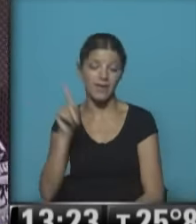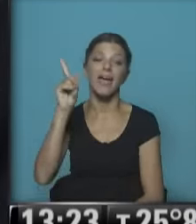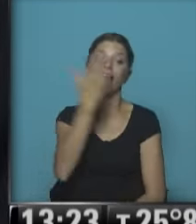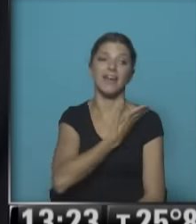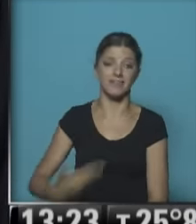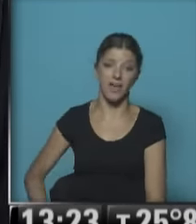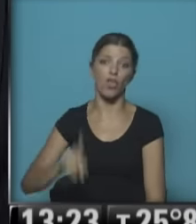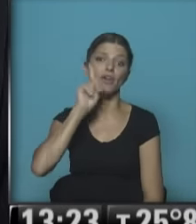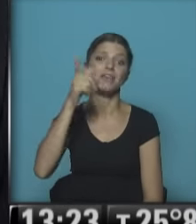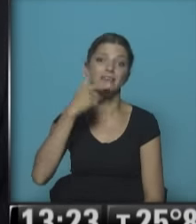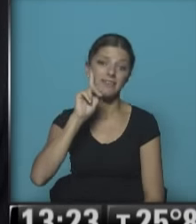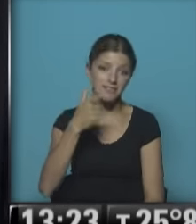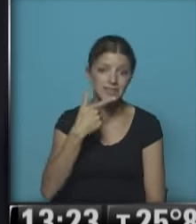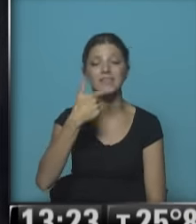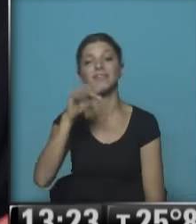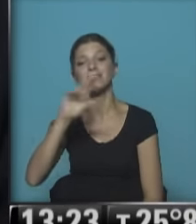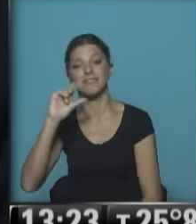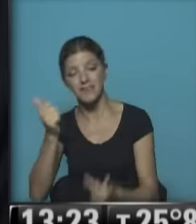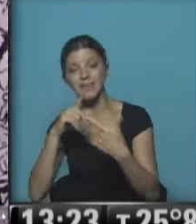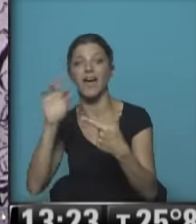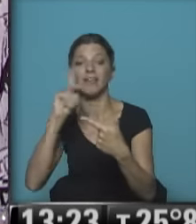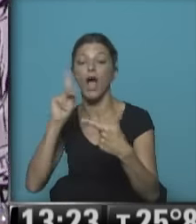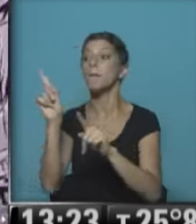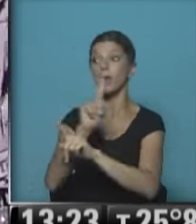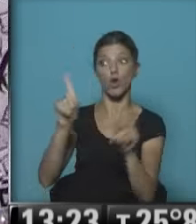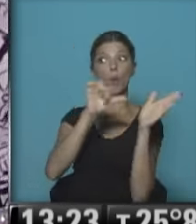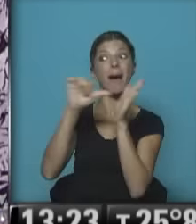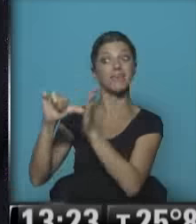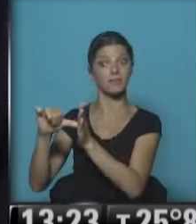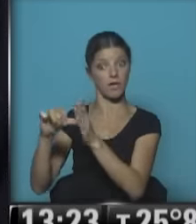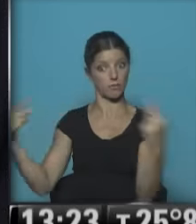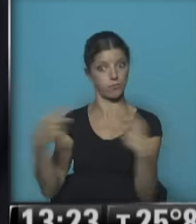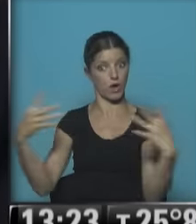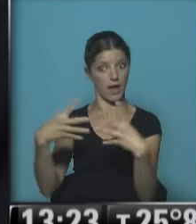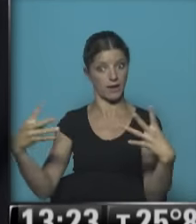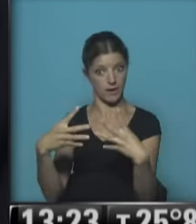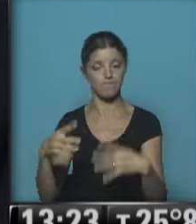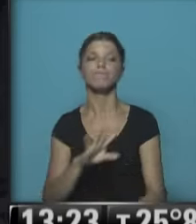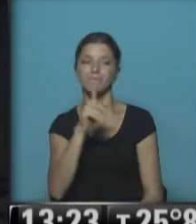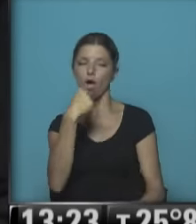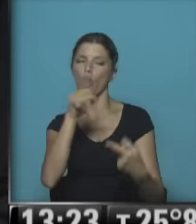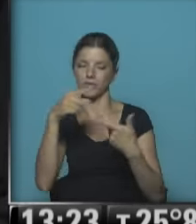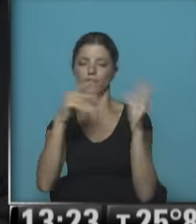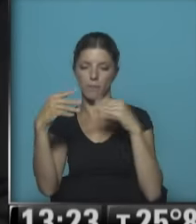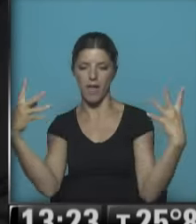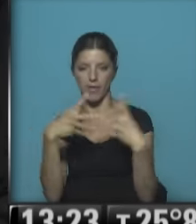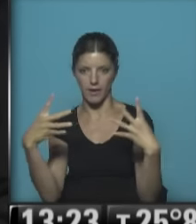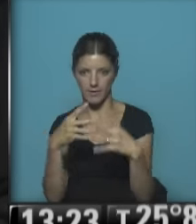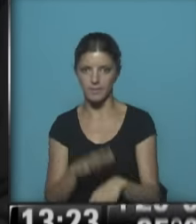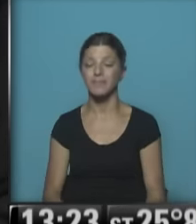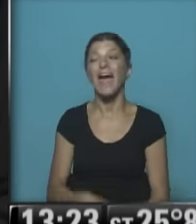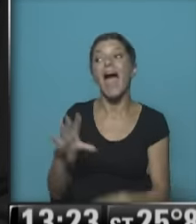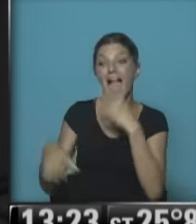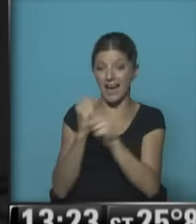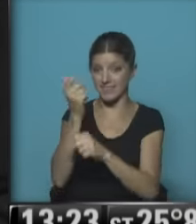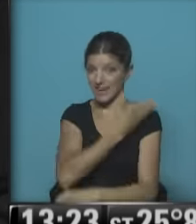Islámico en Siria, en Irak, en lugares pero petroleros. Pero no entre estados, no entre estados. No entre estados, no es entre otro, estados. Tipo, además, otro tipo. Hasta, hasta el problema del Estado Islámico,